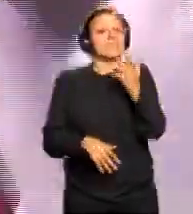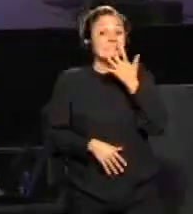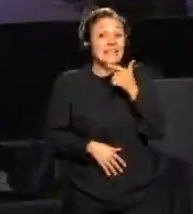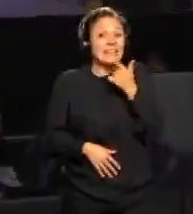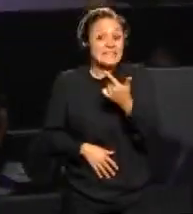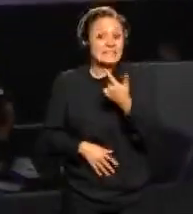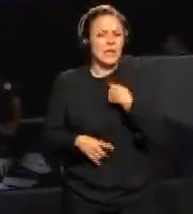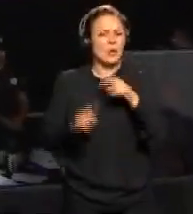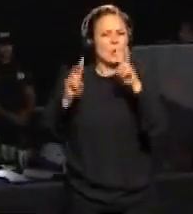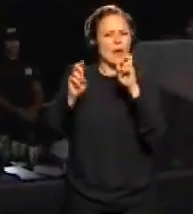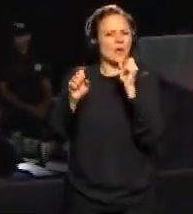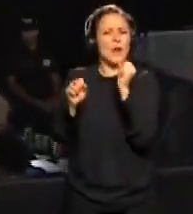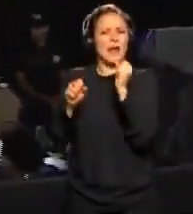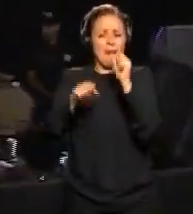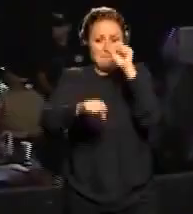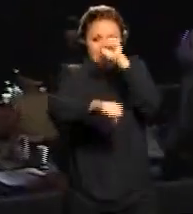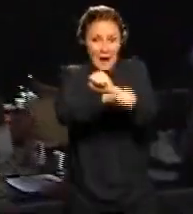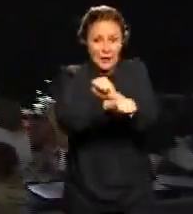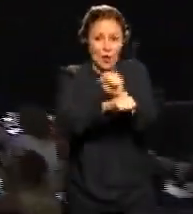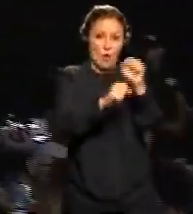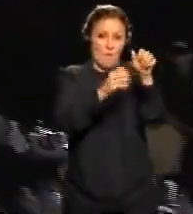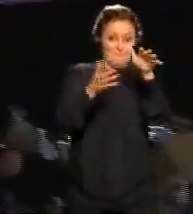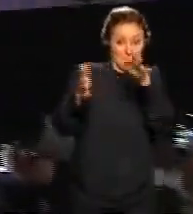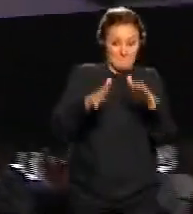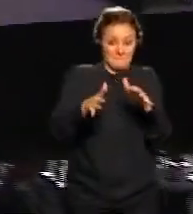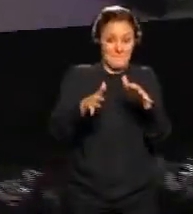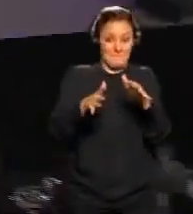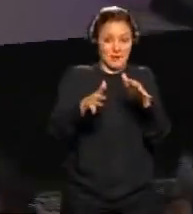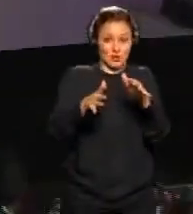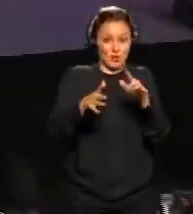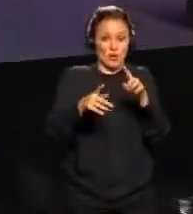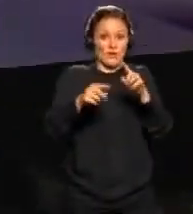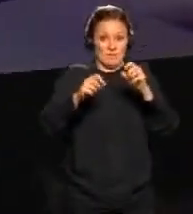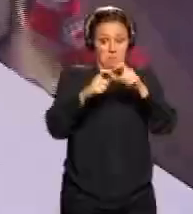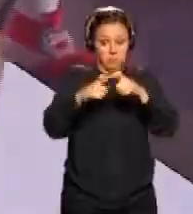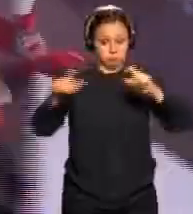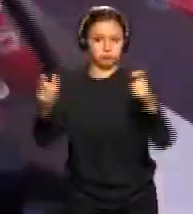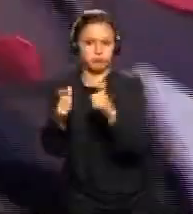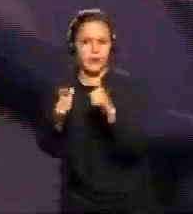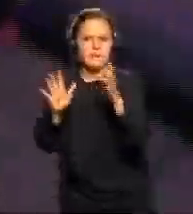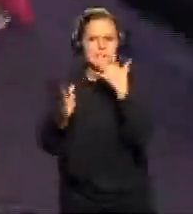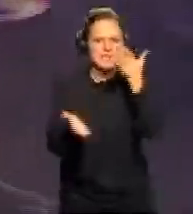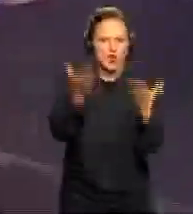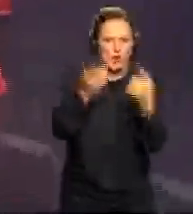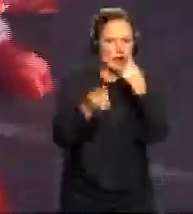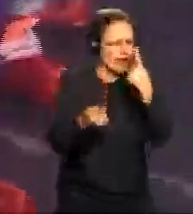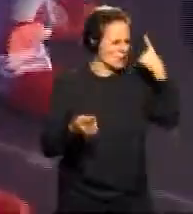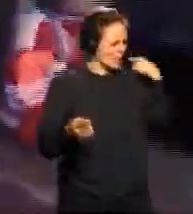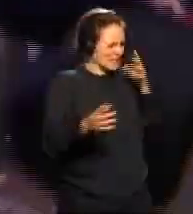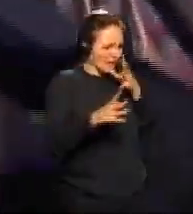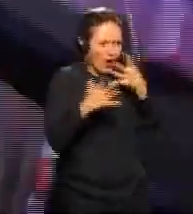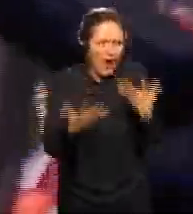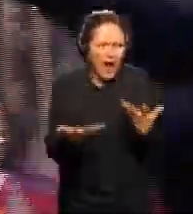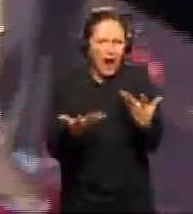que ha bajado en marzo la tasa del paro, cuando en verdad estamos peor